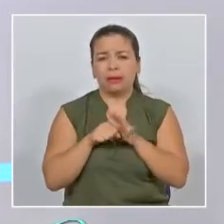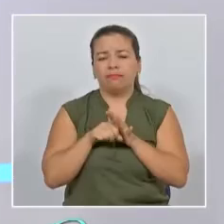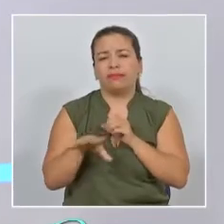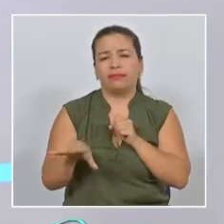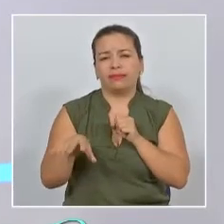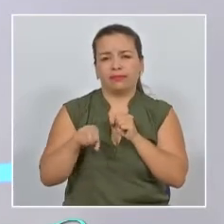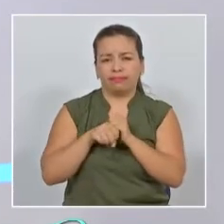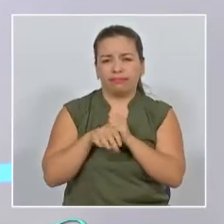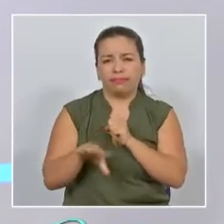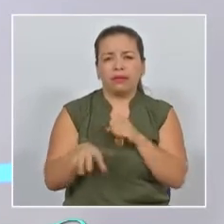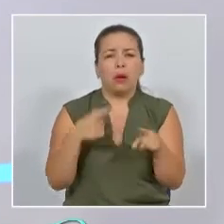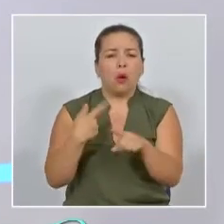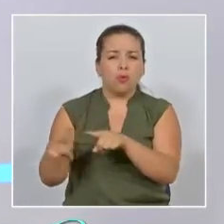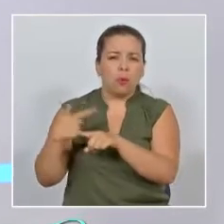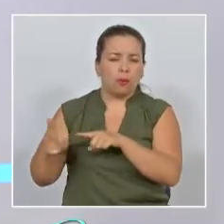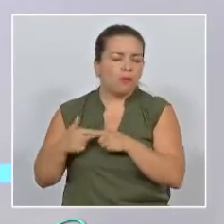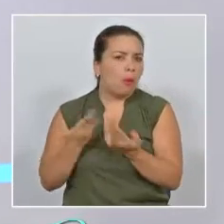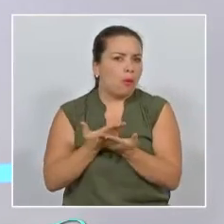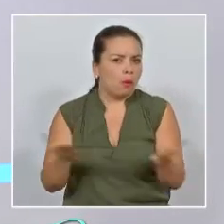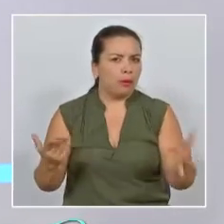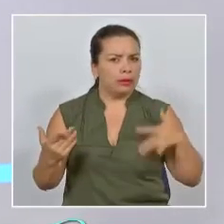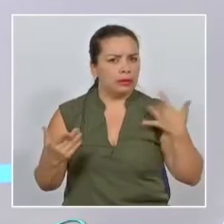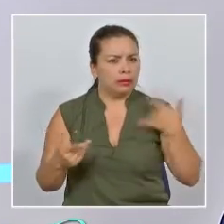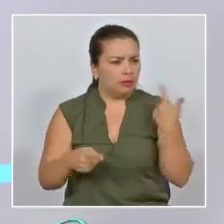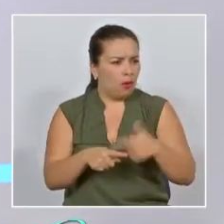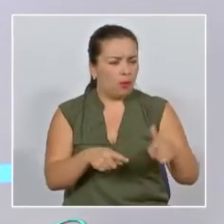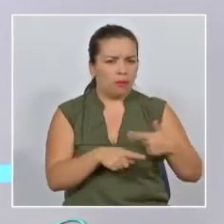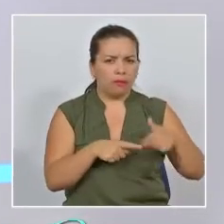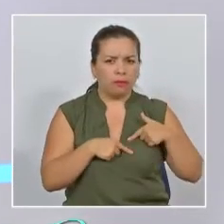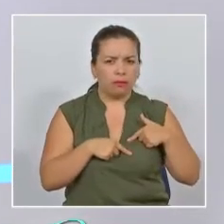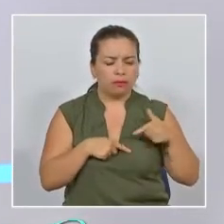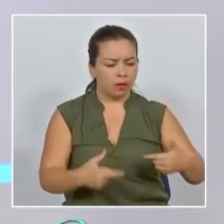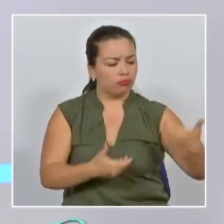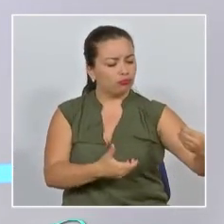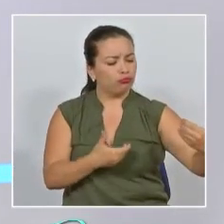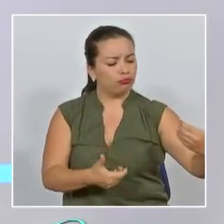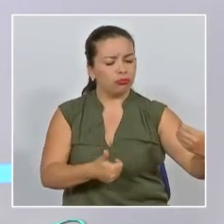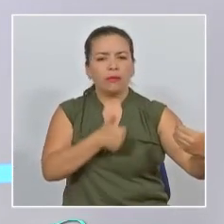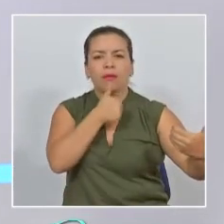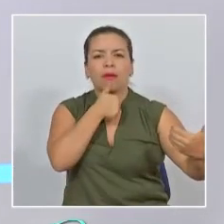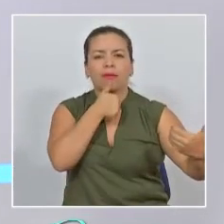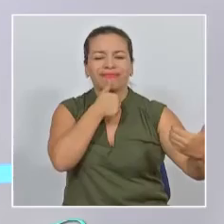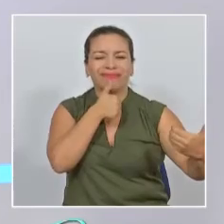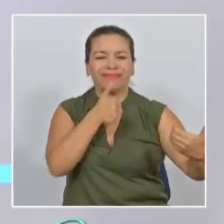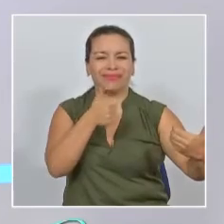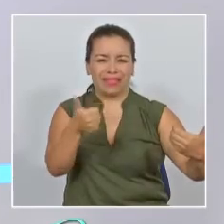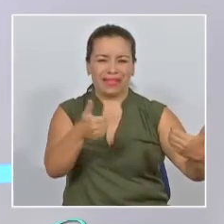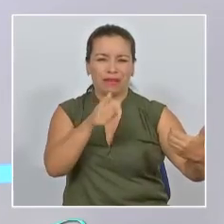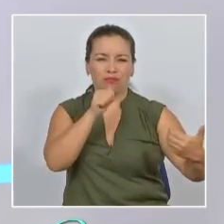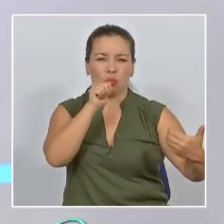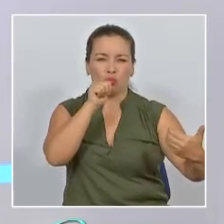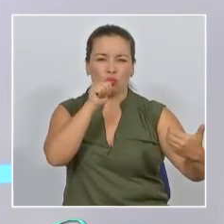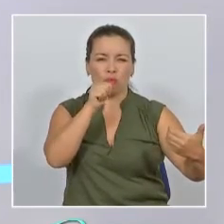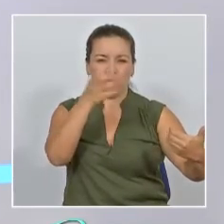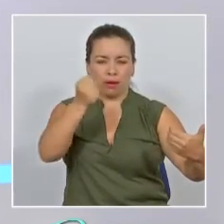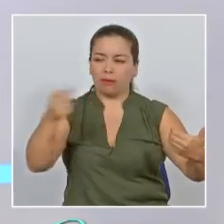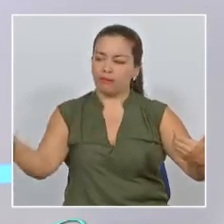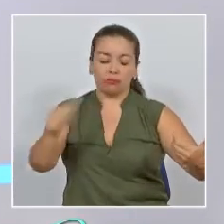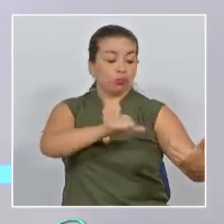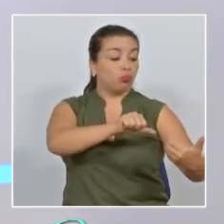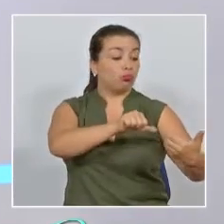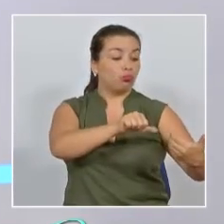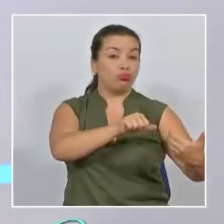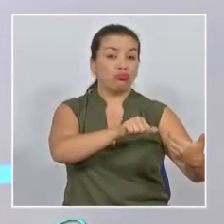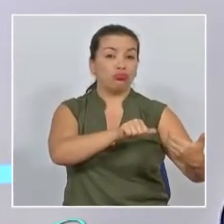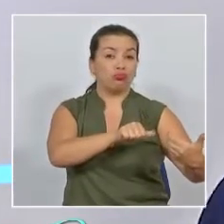intestinales? Empieza a tener una cantidad de síntomas cuando ustedes le dan la leche de vaca, porque el niño la está rechazando. Y